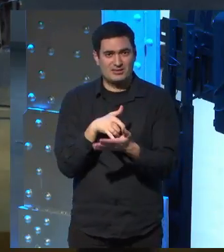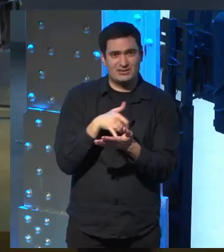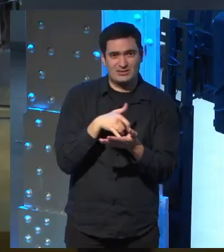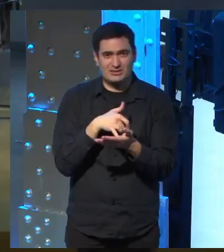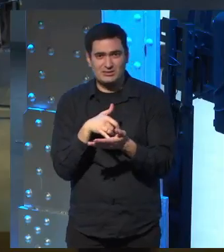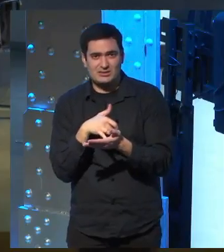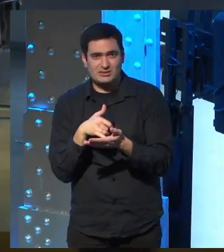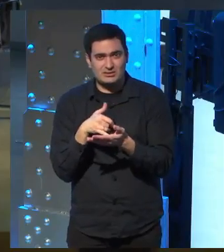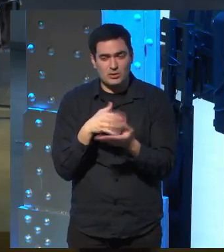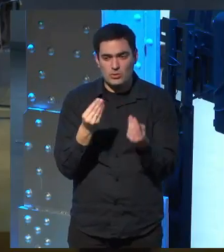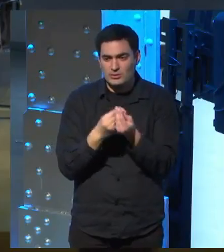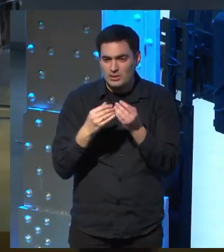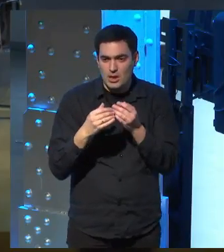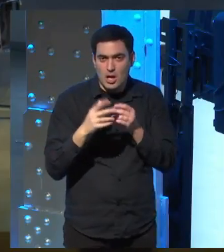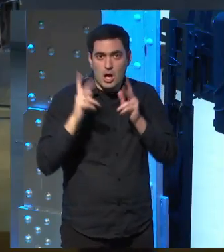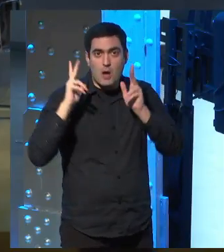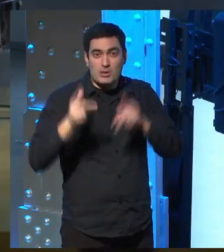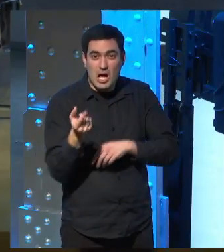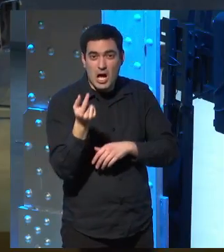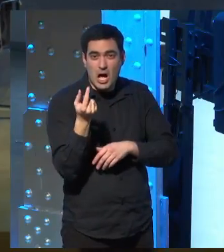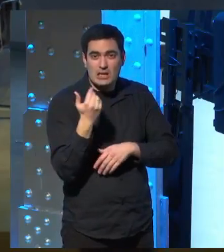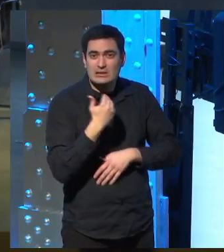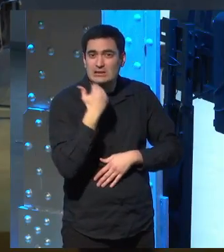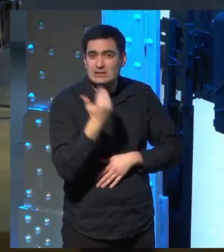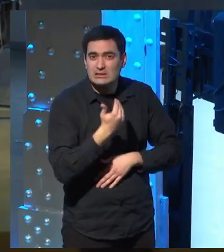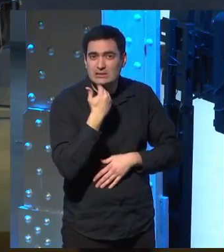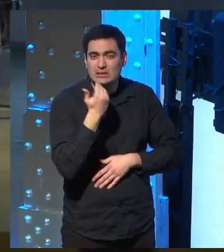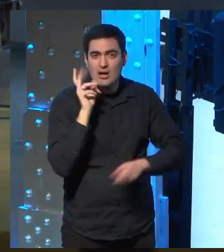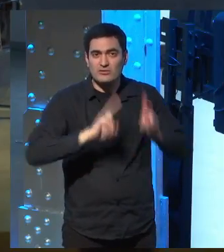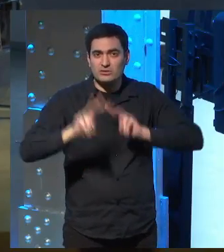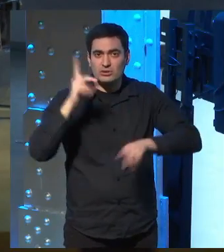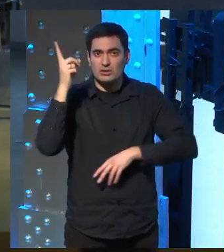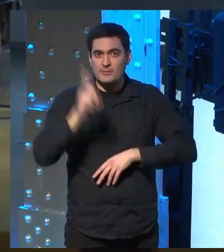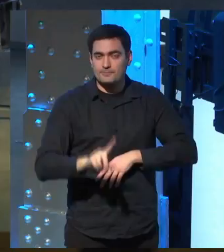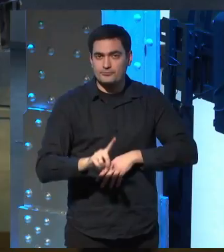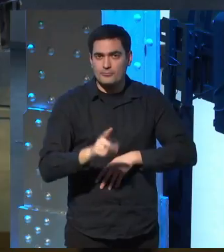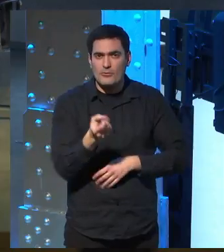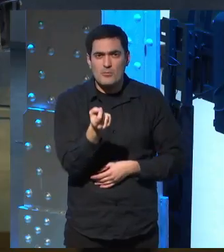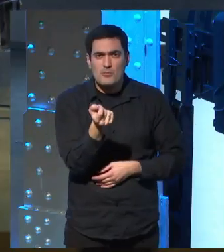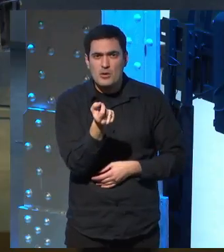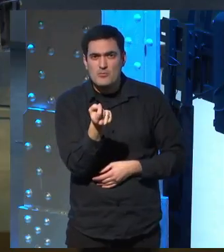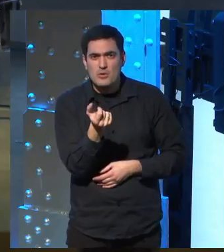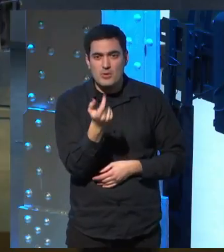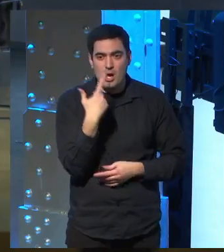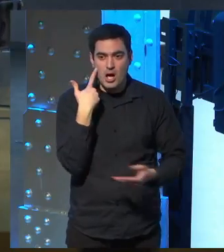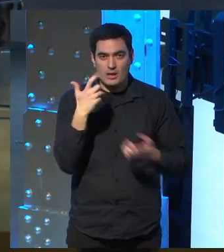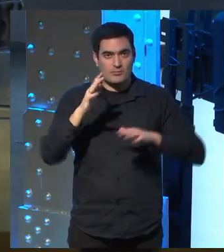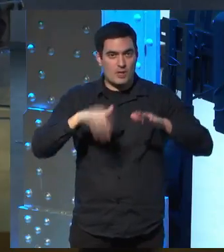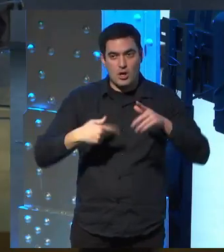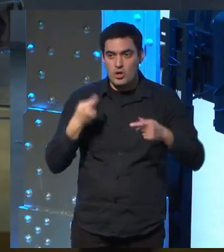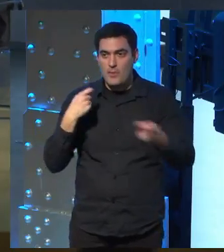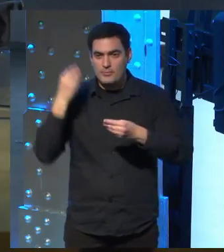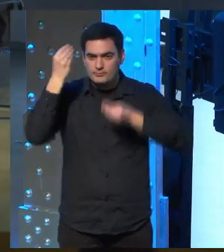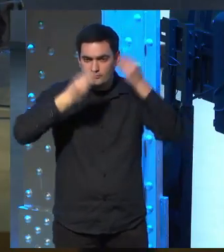debilitada, con esa cercanía de la muerte y con esa visión un poco menos artística y más comercial